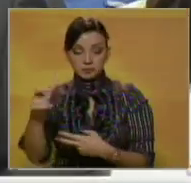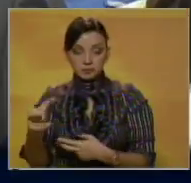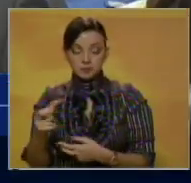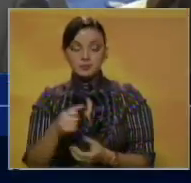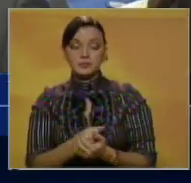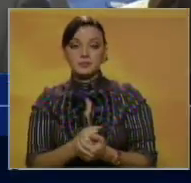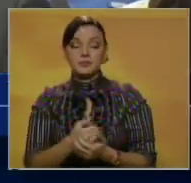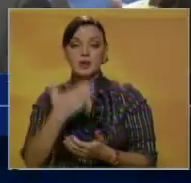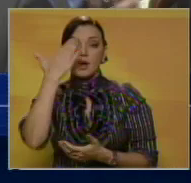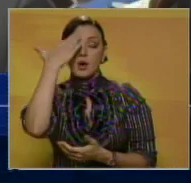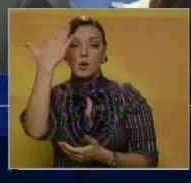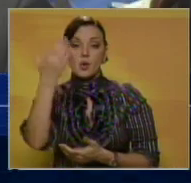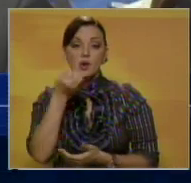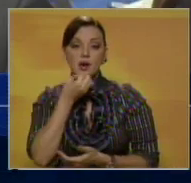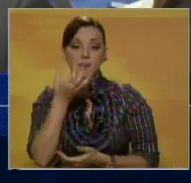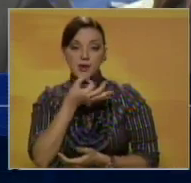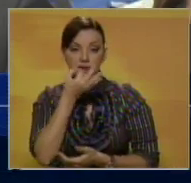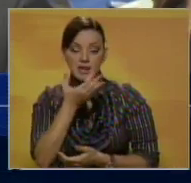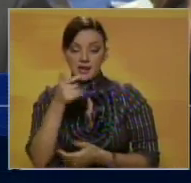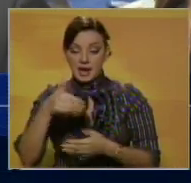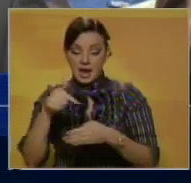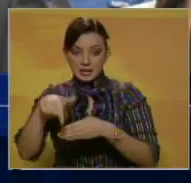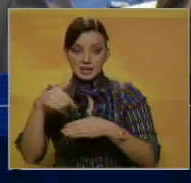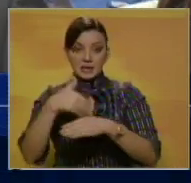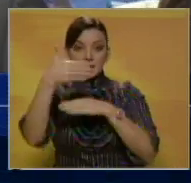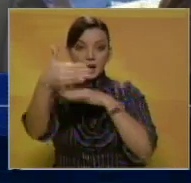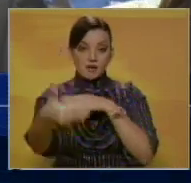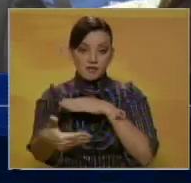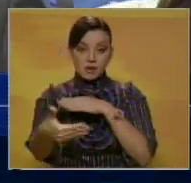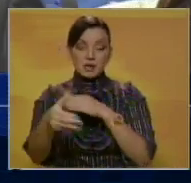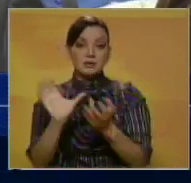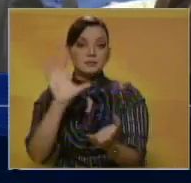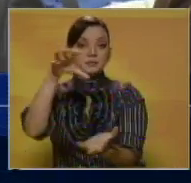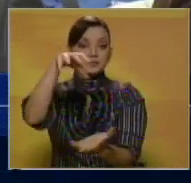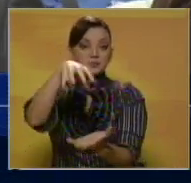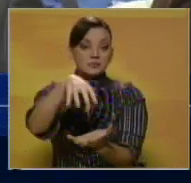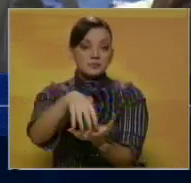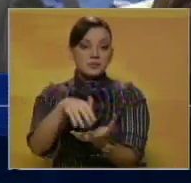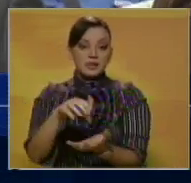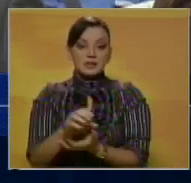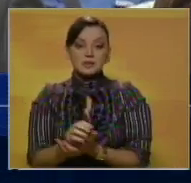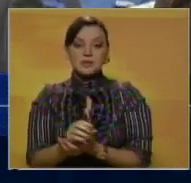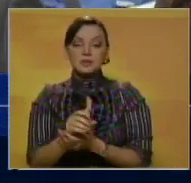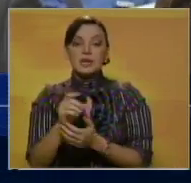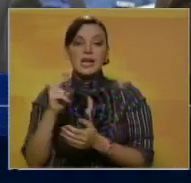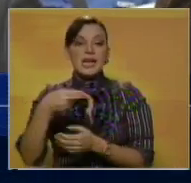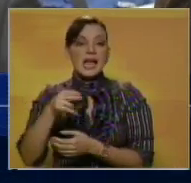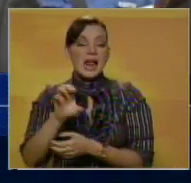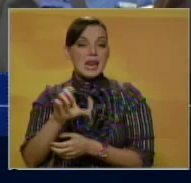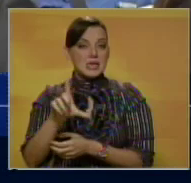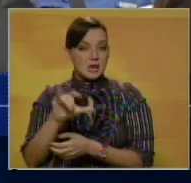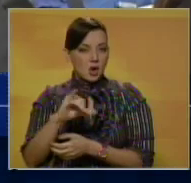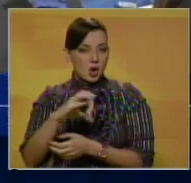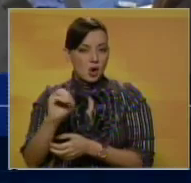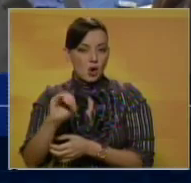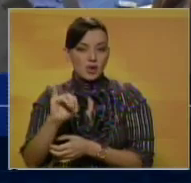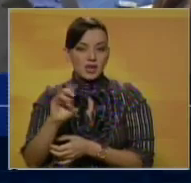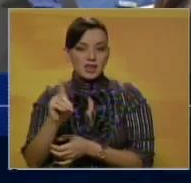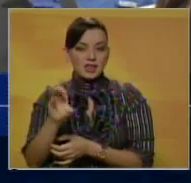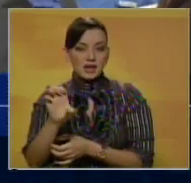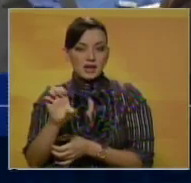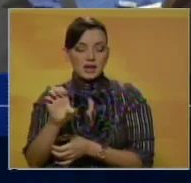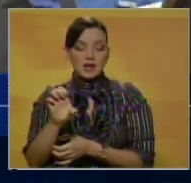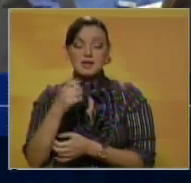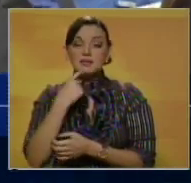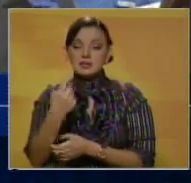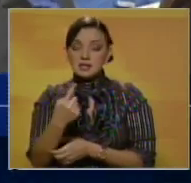tardes. Hacemos el contacto desde las afueras del helicoide donde militantes del partido Un Nuevo Tiempo se hicieron presentes para solidarizarse con el